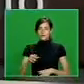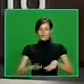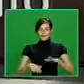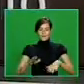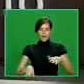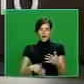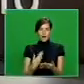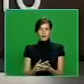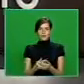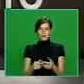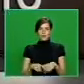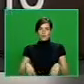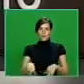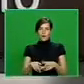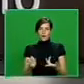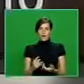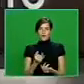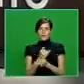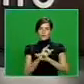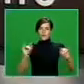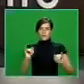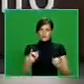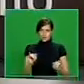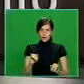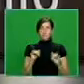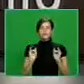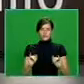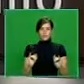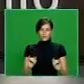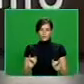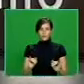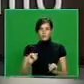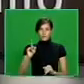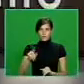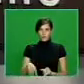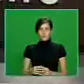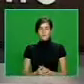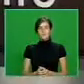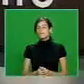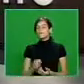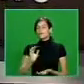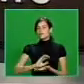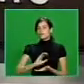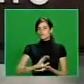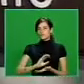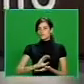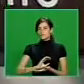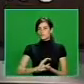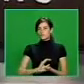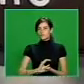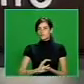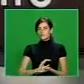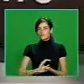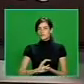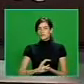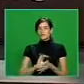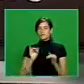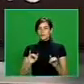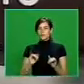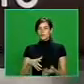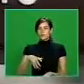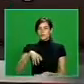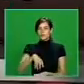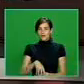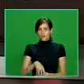tambor hasta la extración independencia allá en la ciudad la capital del